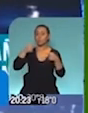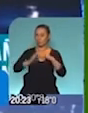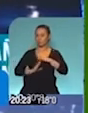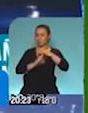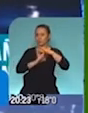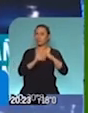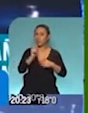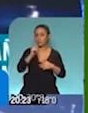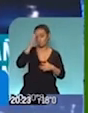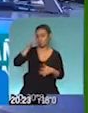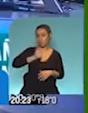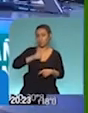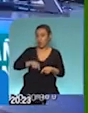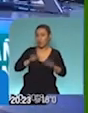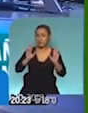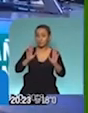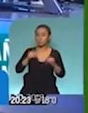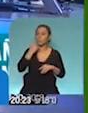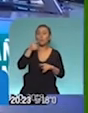manera es el actor que